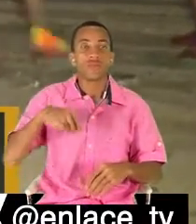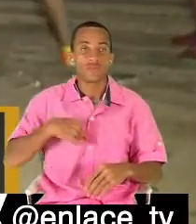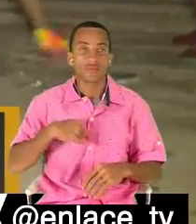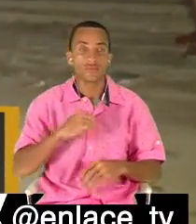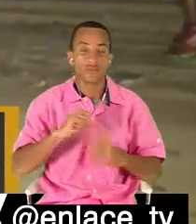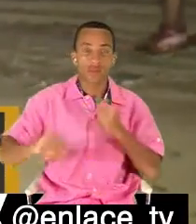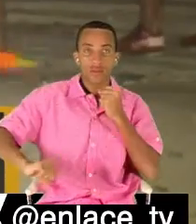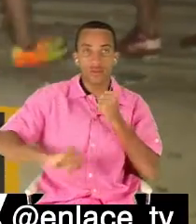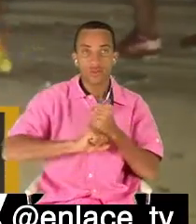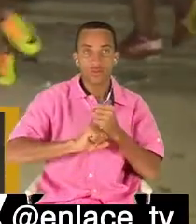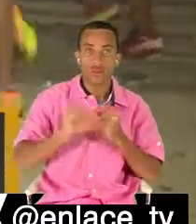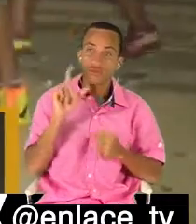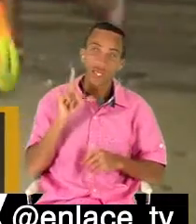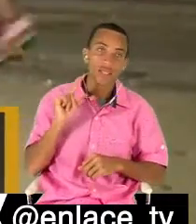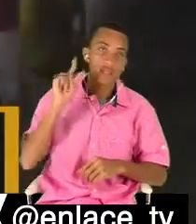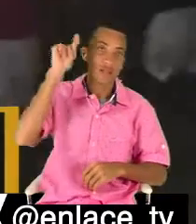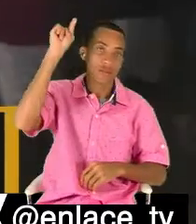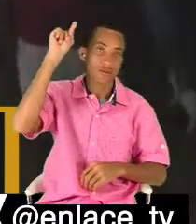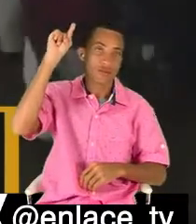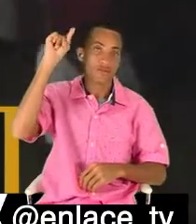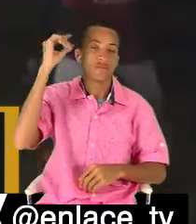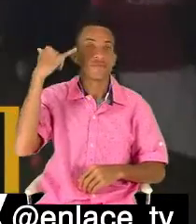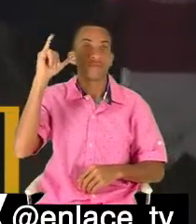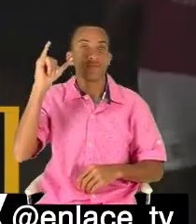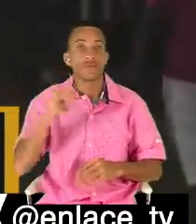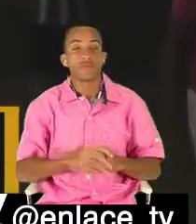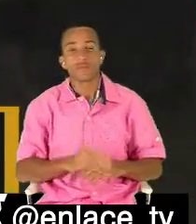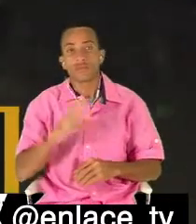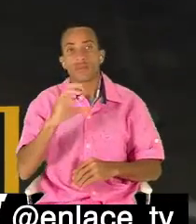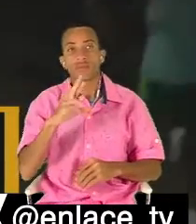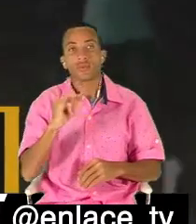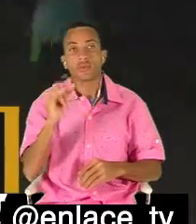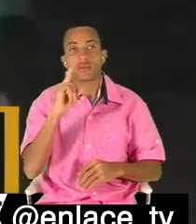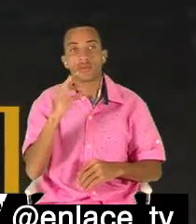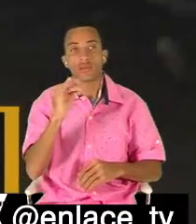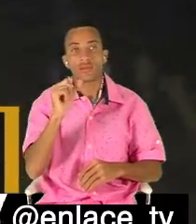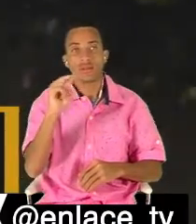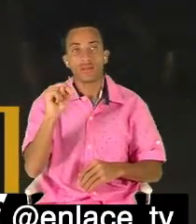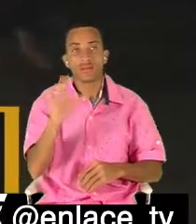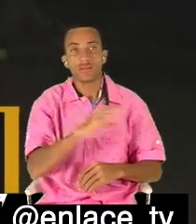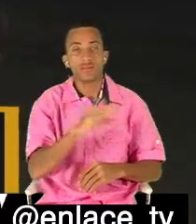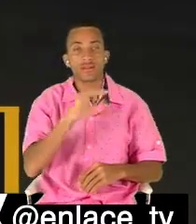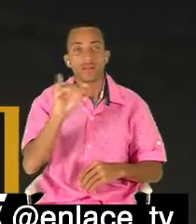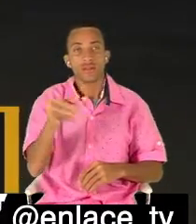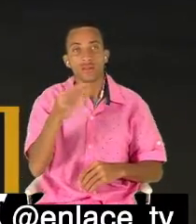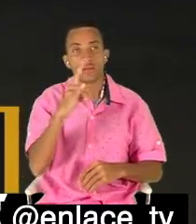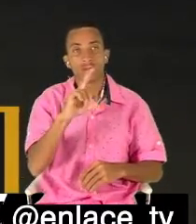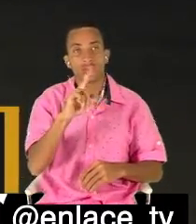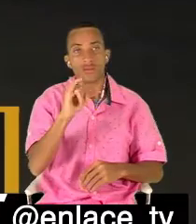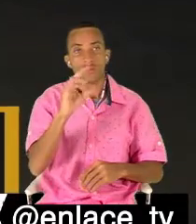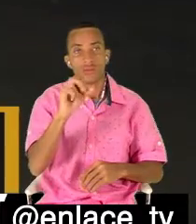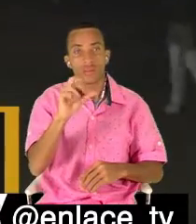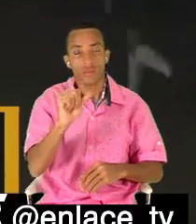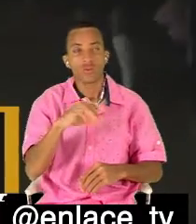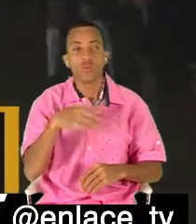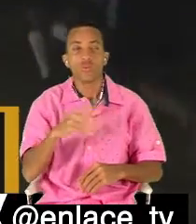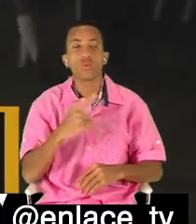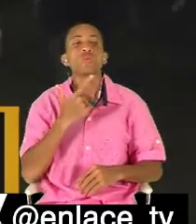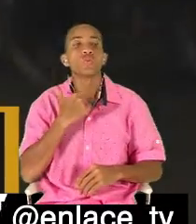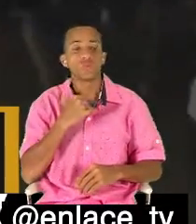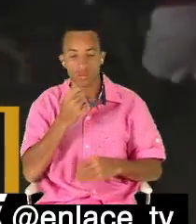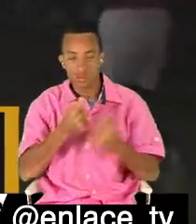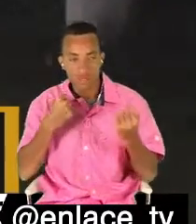INDERBA, es fundamental. El doctor Cristian Juliado es incondicional en esto. Él el fútbol femenino lo ve con buenos ojos, le gusta el fútbol